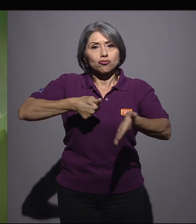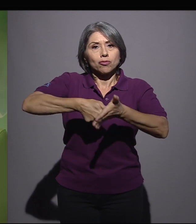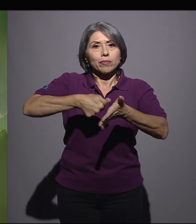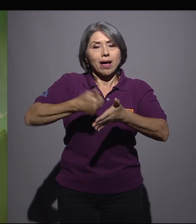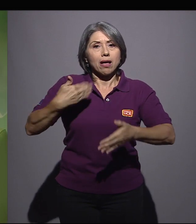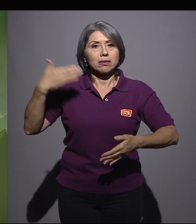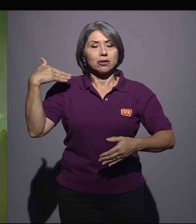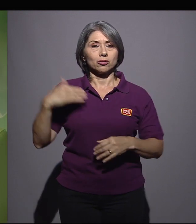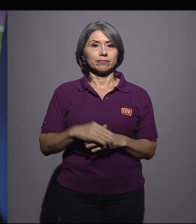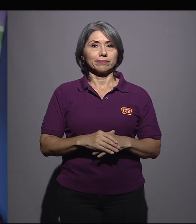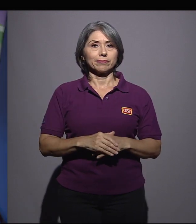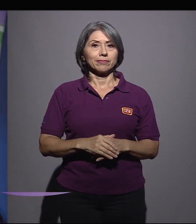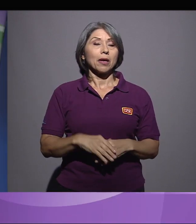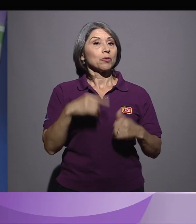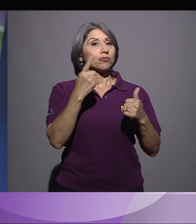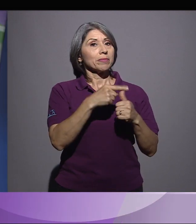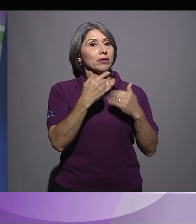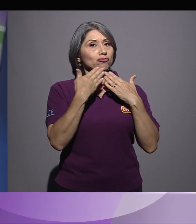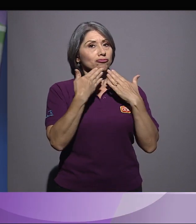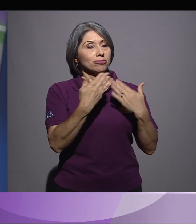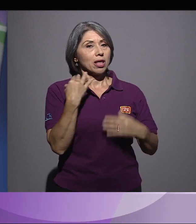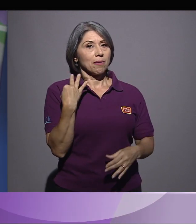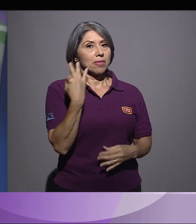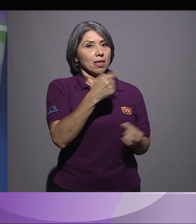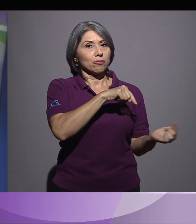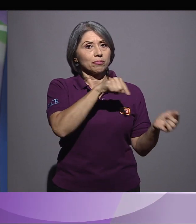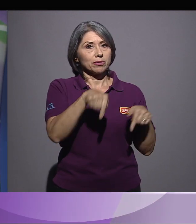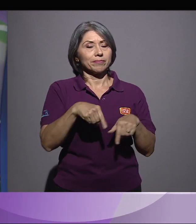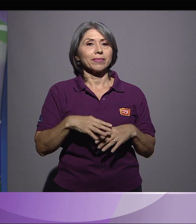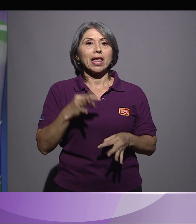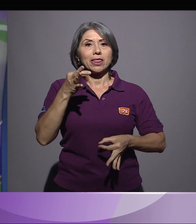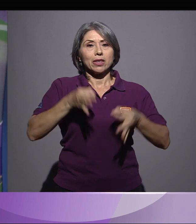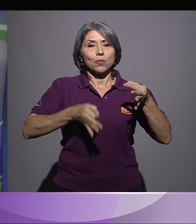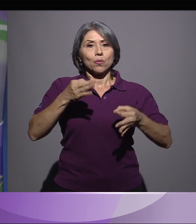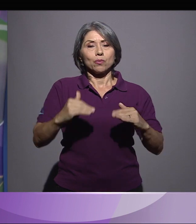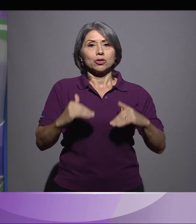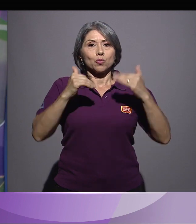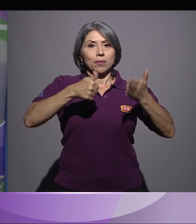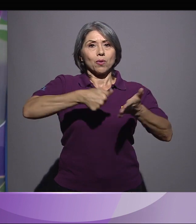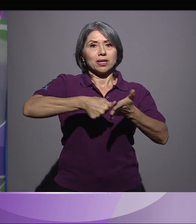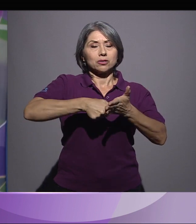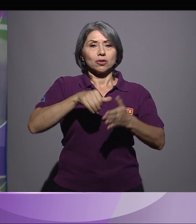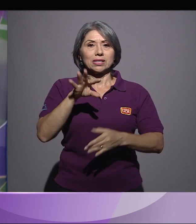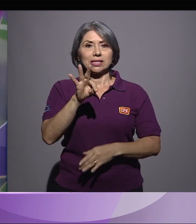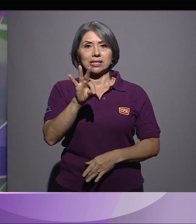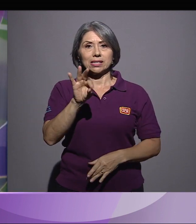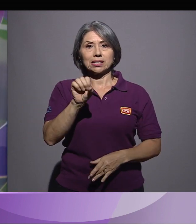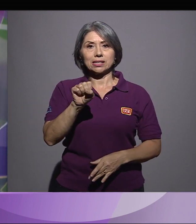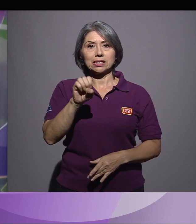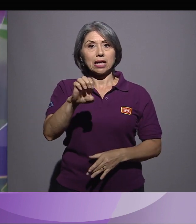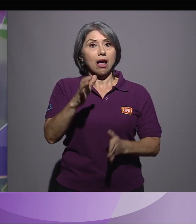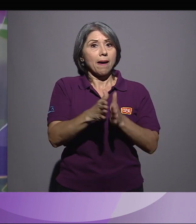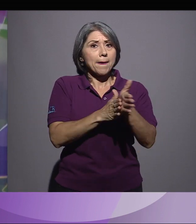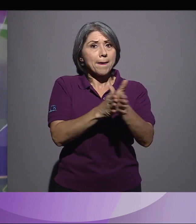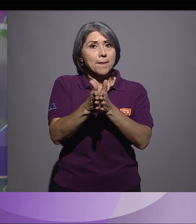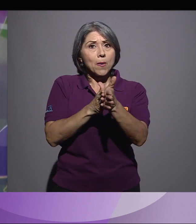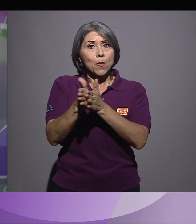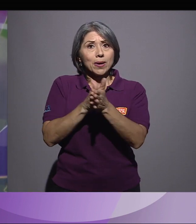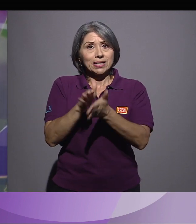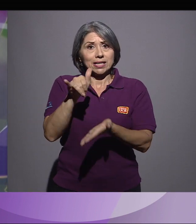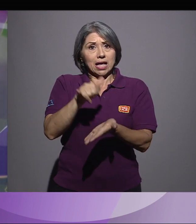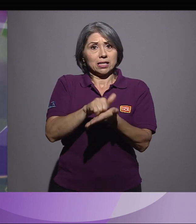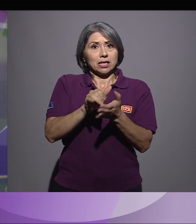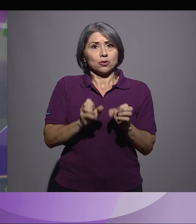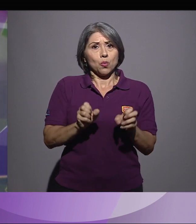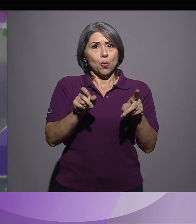Bueno, primero darle las gracias, ¿verdad?, por la invitación. El Tribunal Supremo de Elecciones aprovecha mucho estos espacios, es una forma de llegar aún